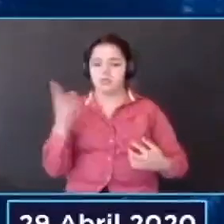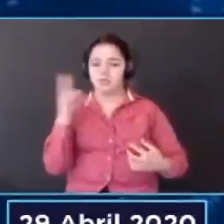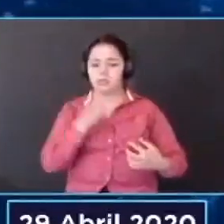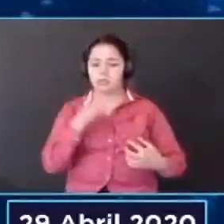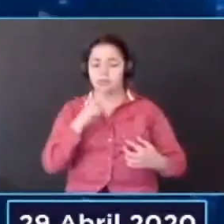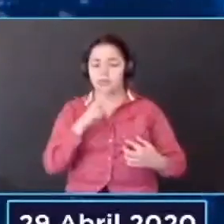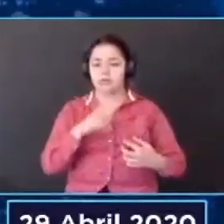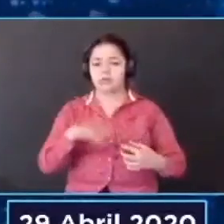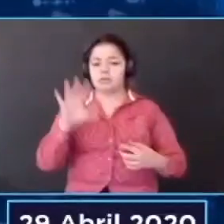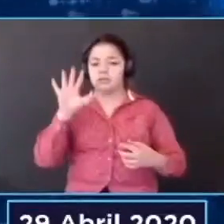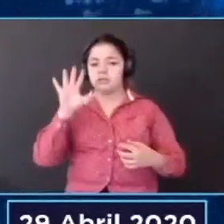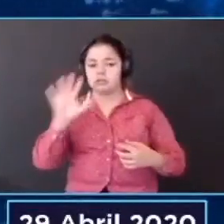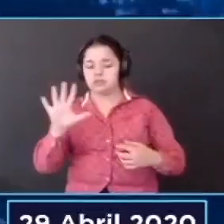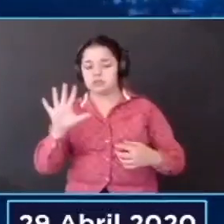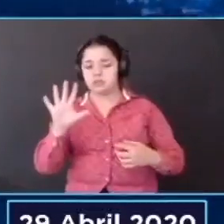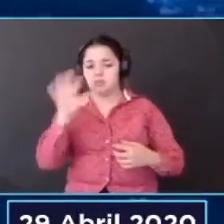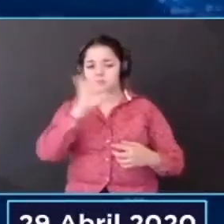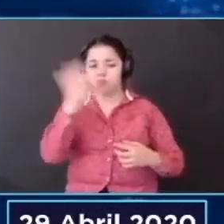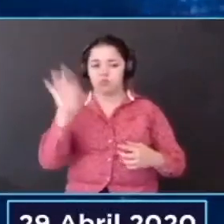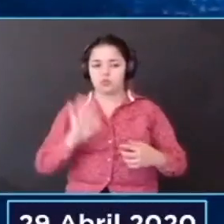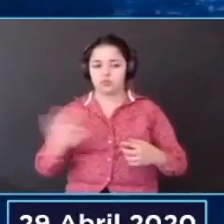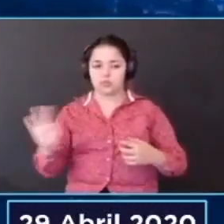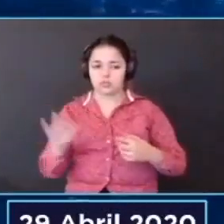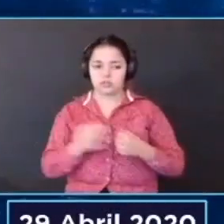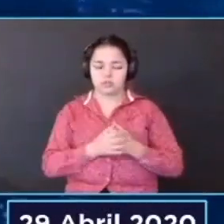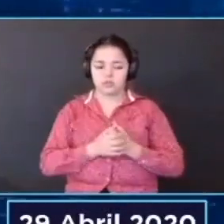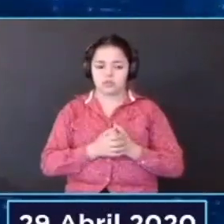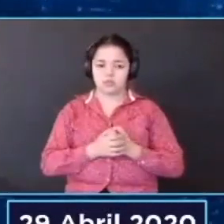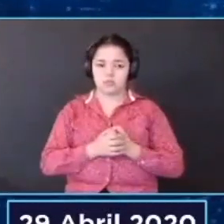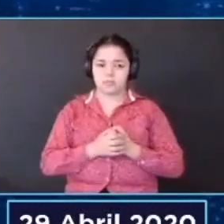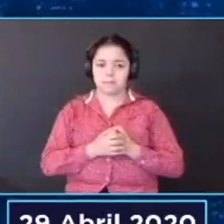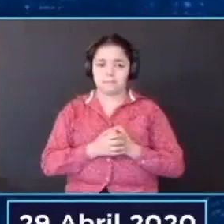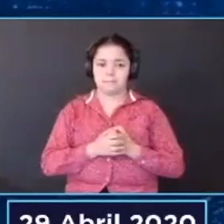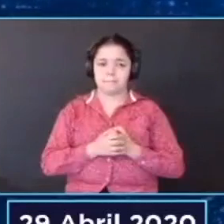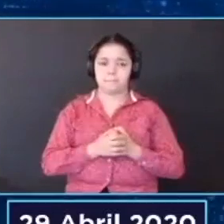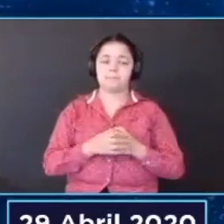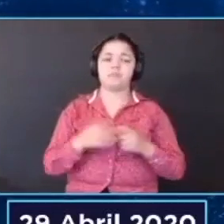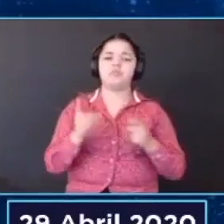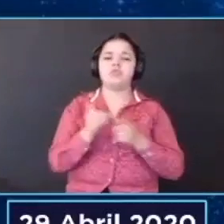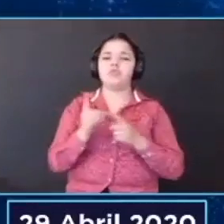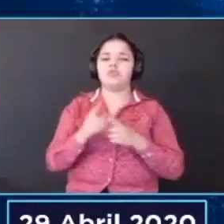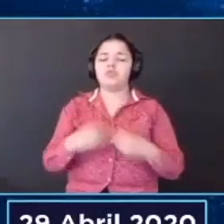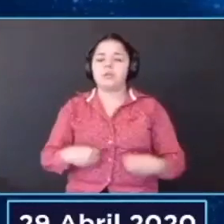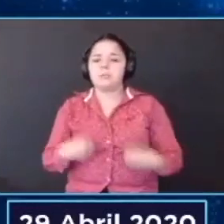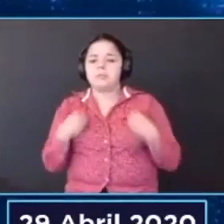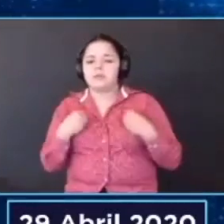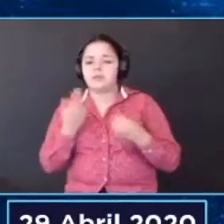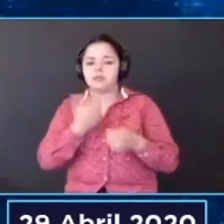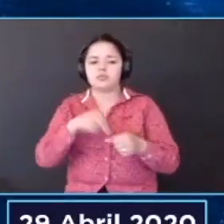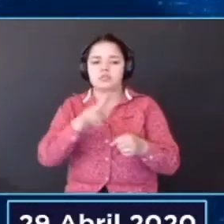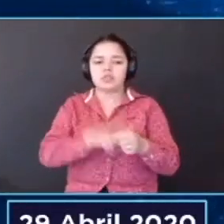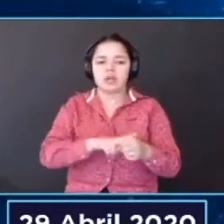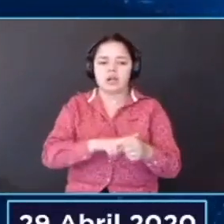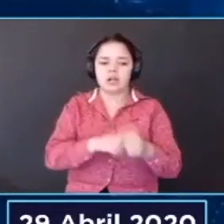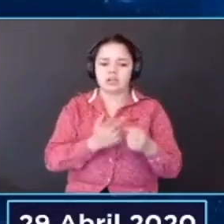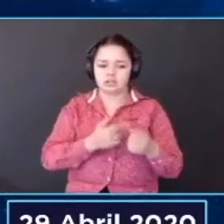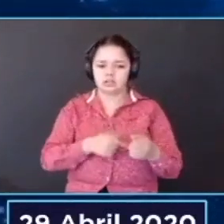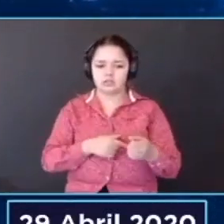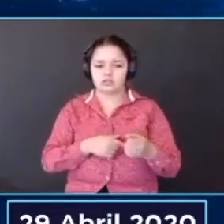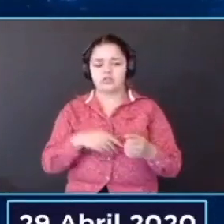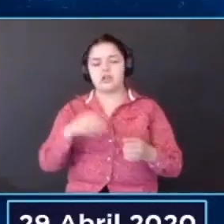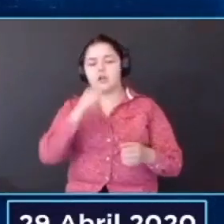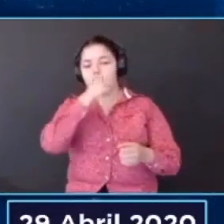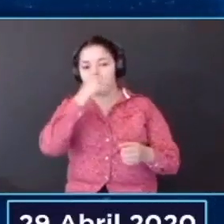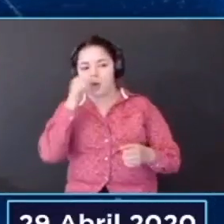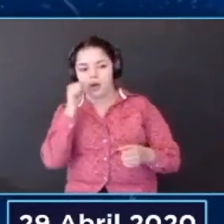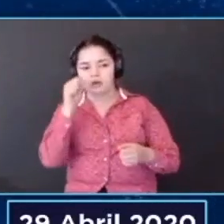159 pacientes, de los cuales 118 están en Juárez, 31 en Chihuahua, 2 son procedentes